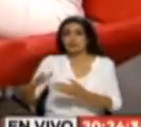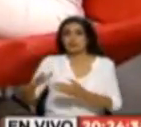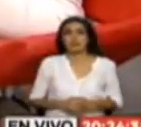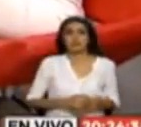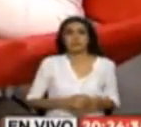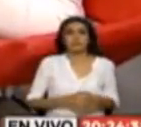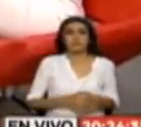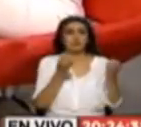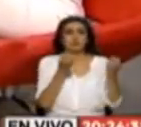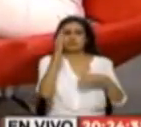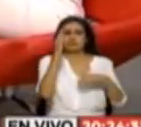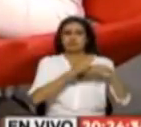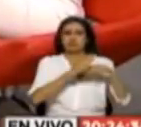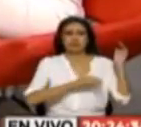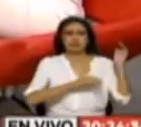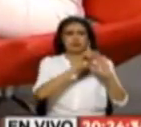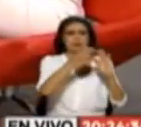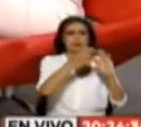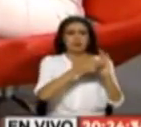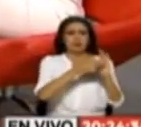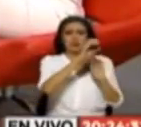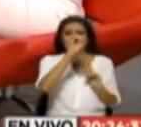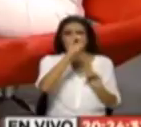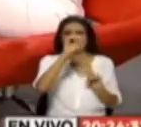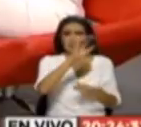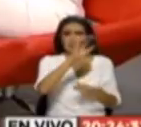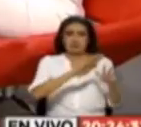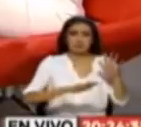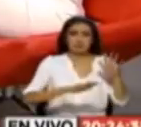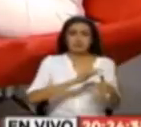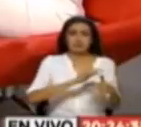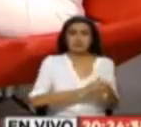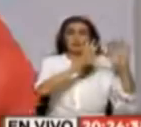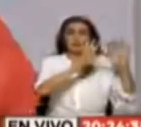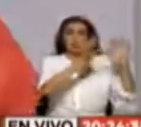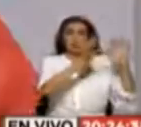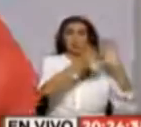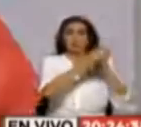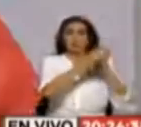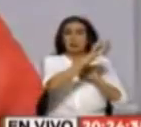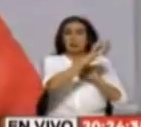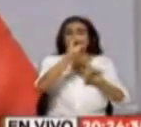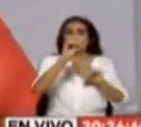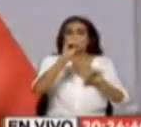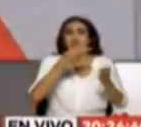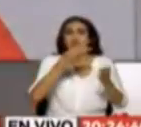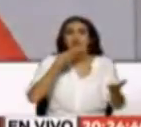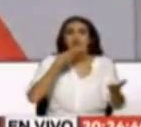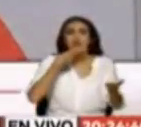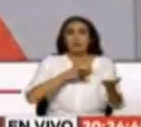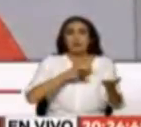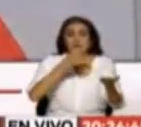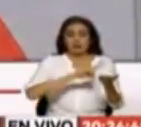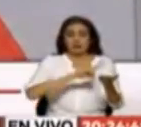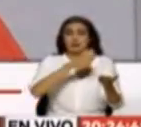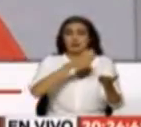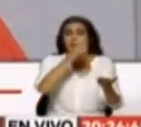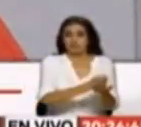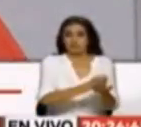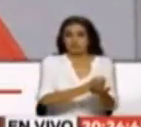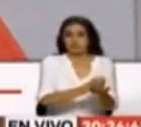Bueno, son muchísimo más de 1000. De hecho, están bordeando las 10.000 del registro para empezar un proceso